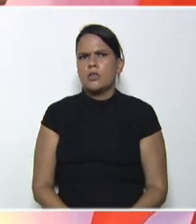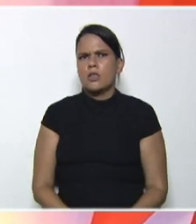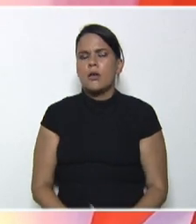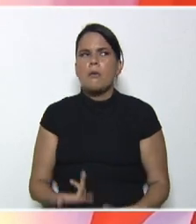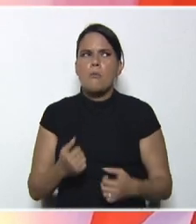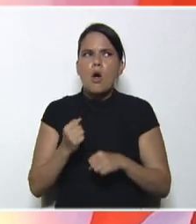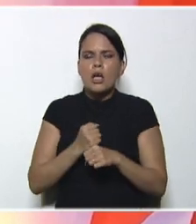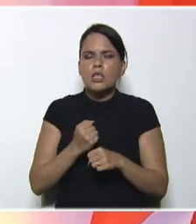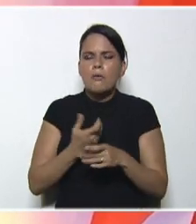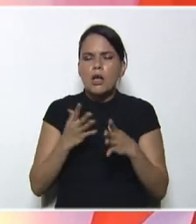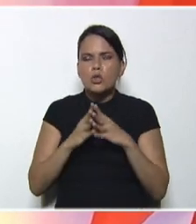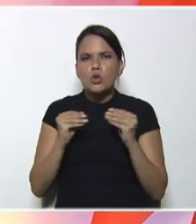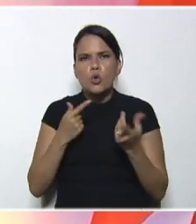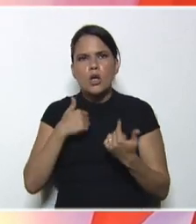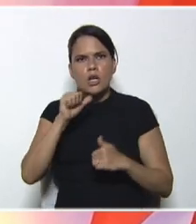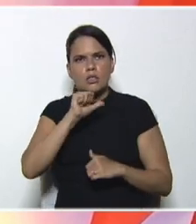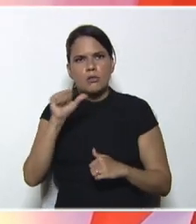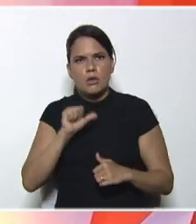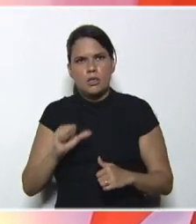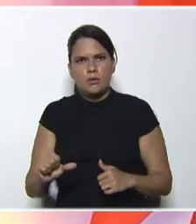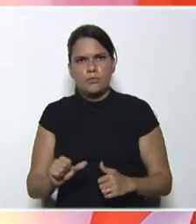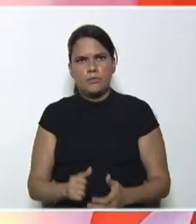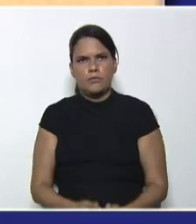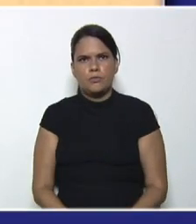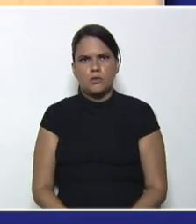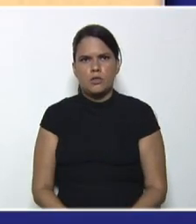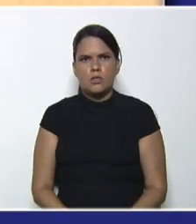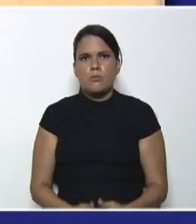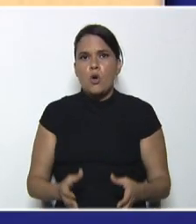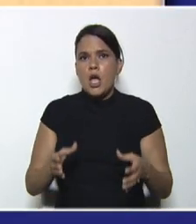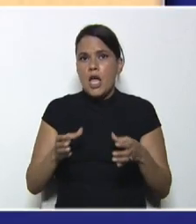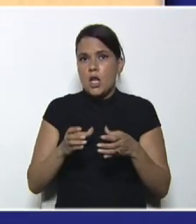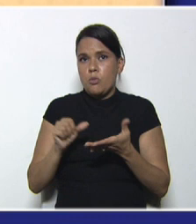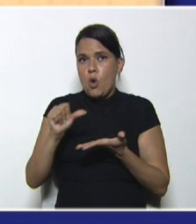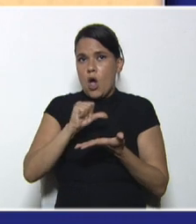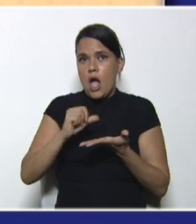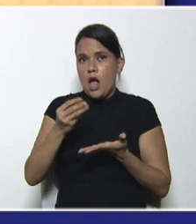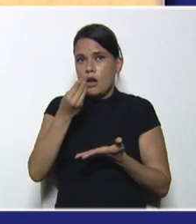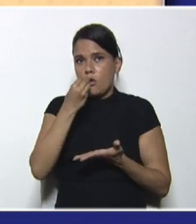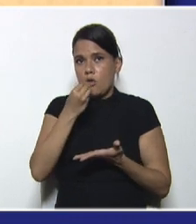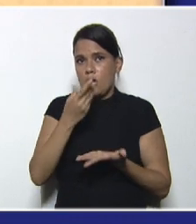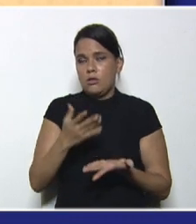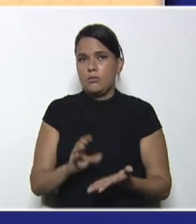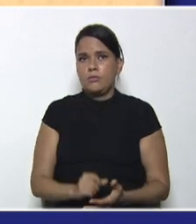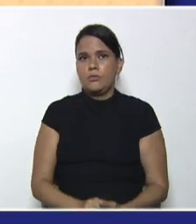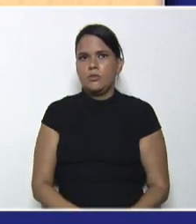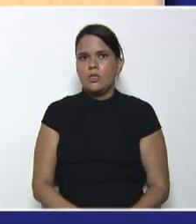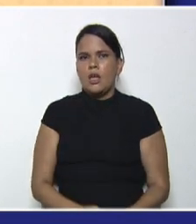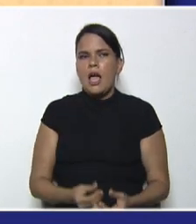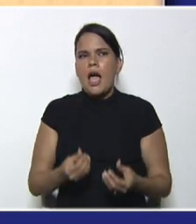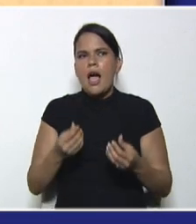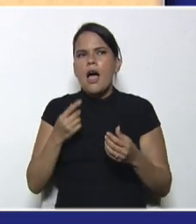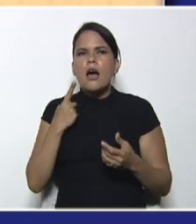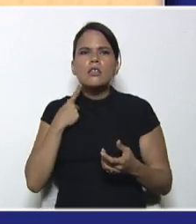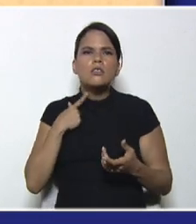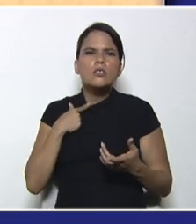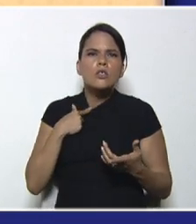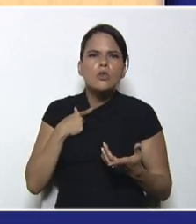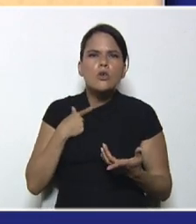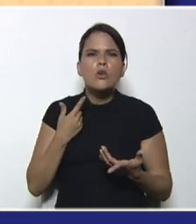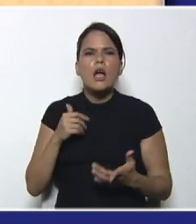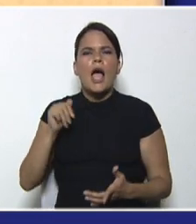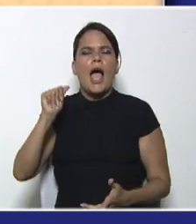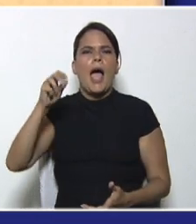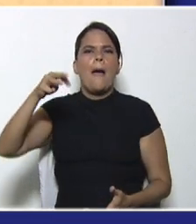a trabajar semana a semana? Tenemos el grupo alcohol, aldehídos y cetonas, ácidos carboxílicos y